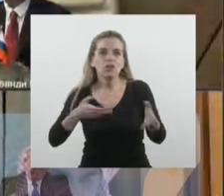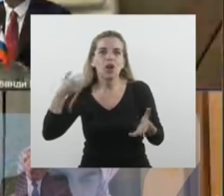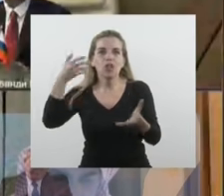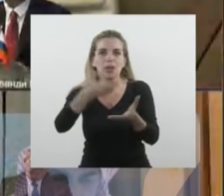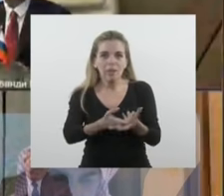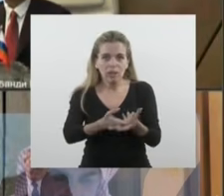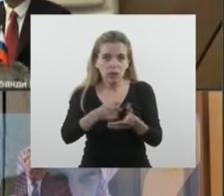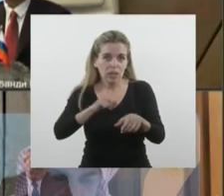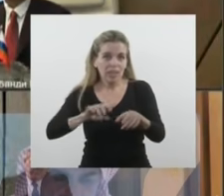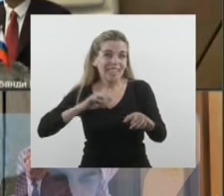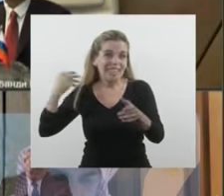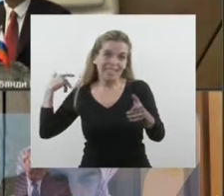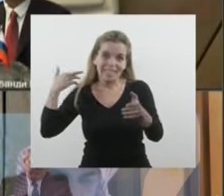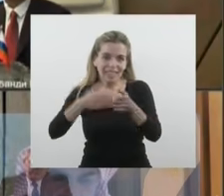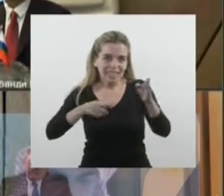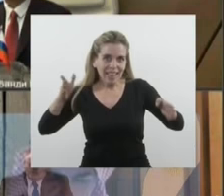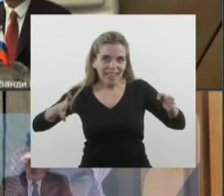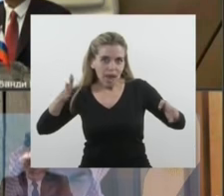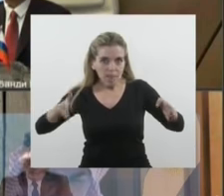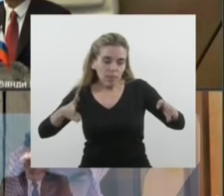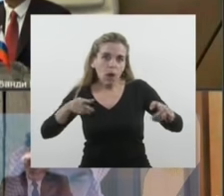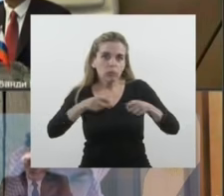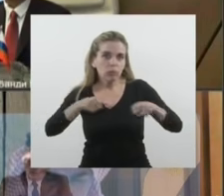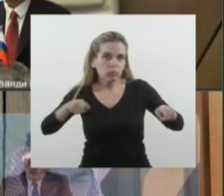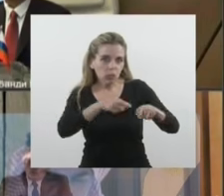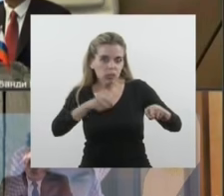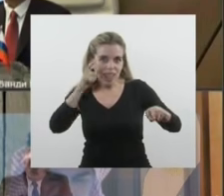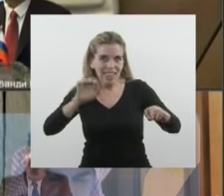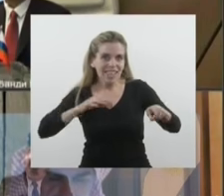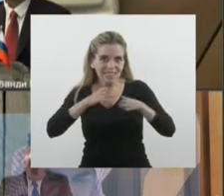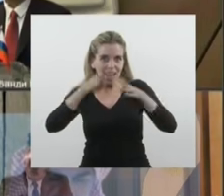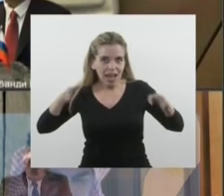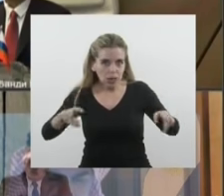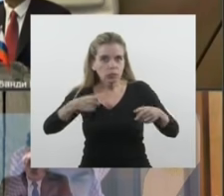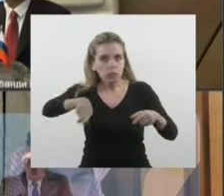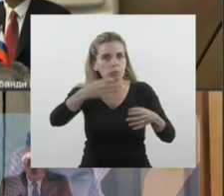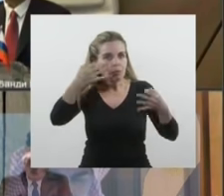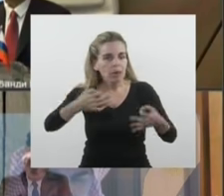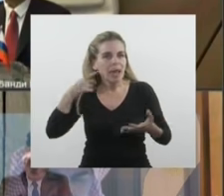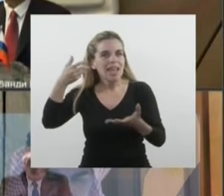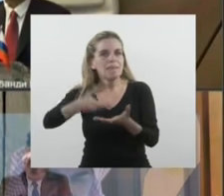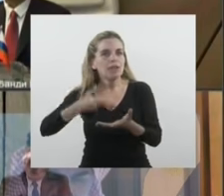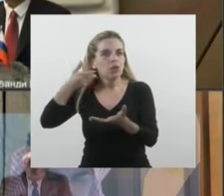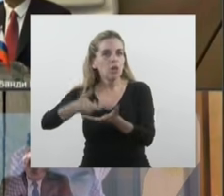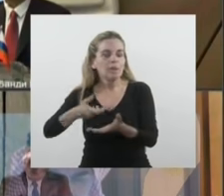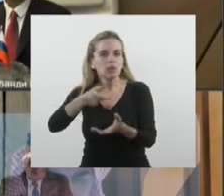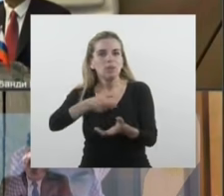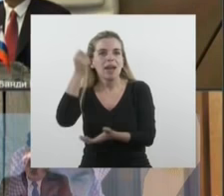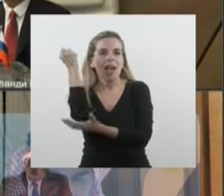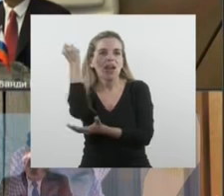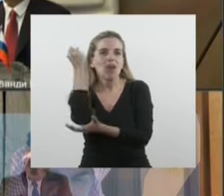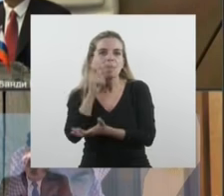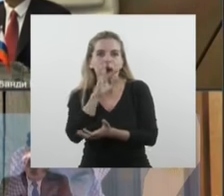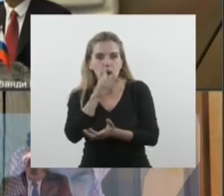ese tiempo hemos sido un actor para atraer las inversiones a la economía rusa y